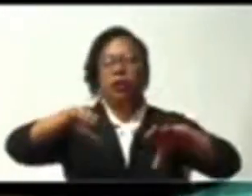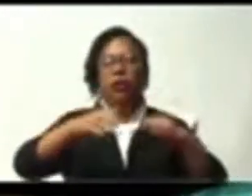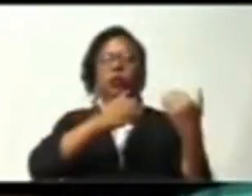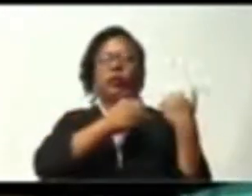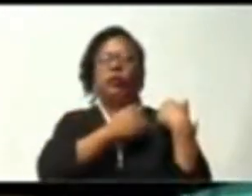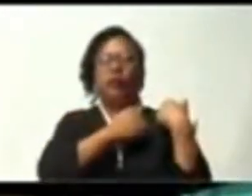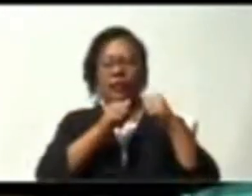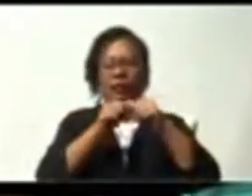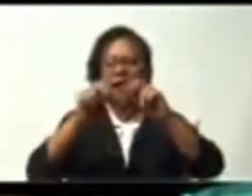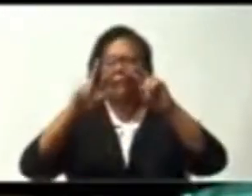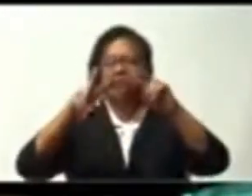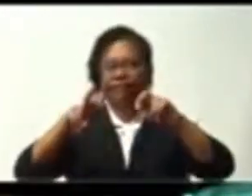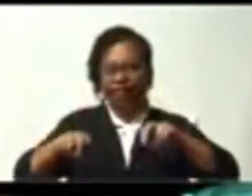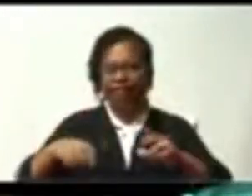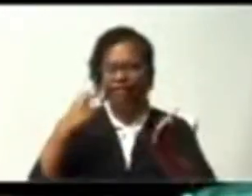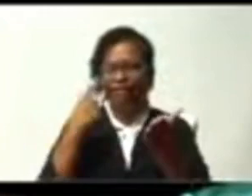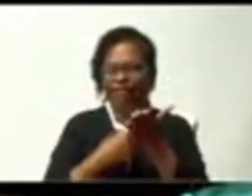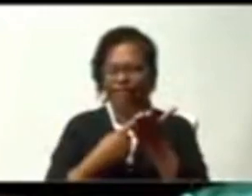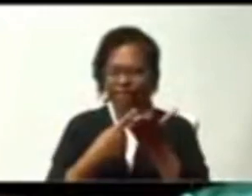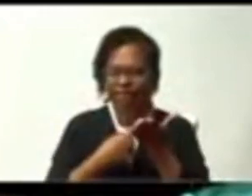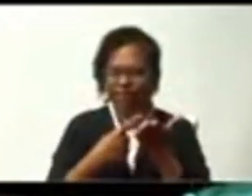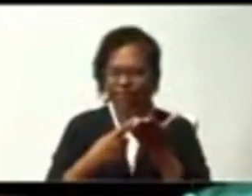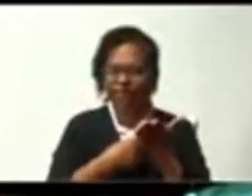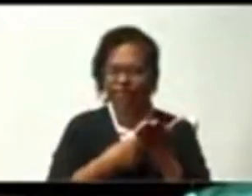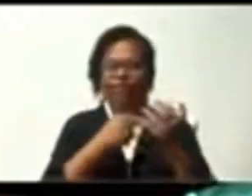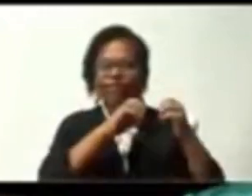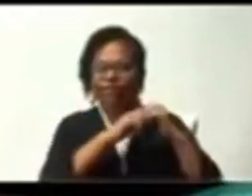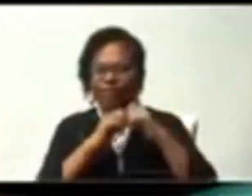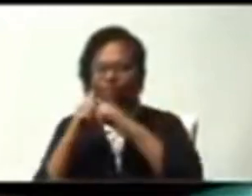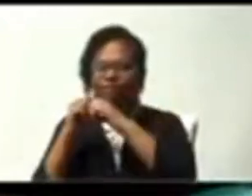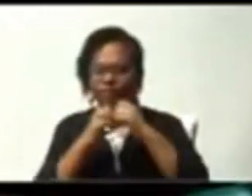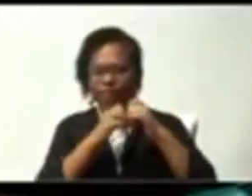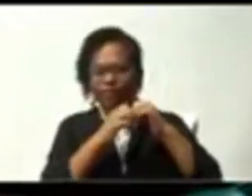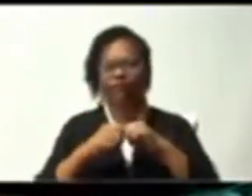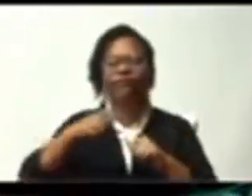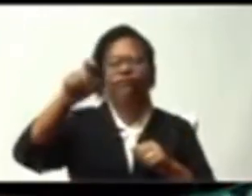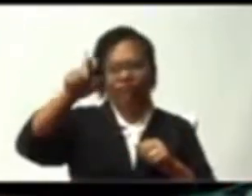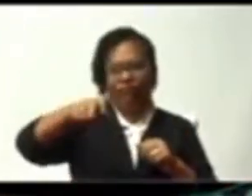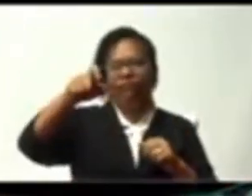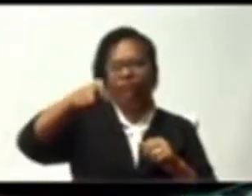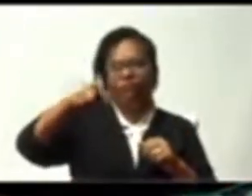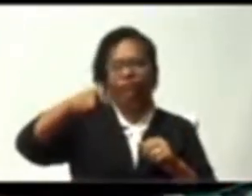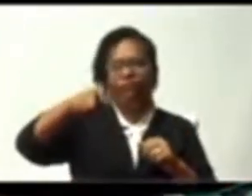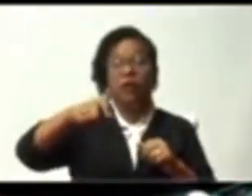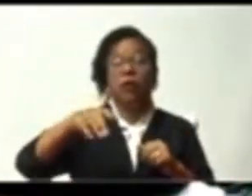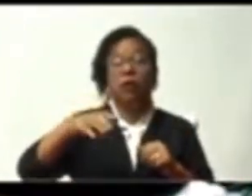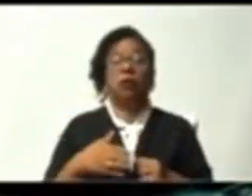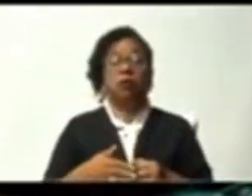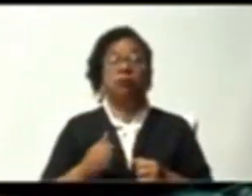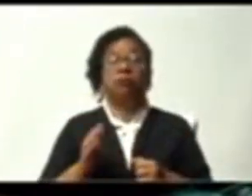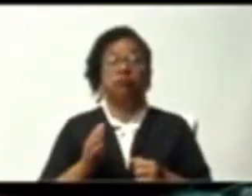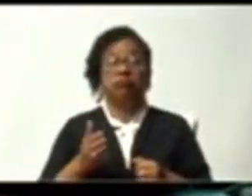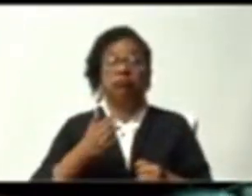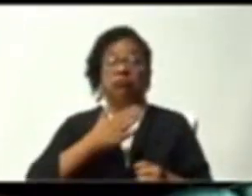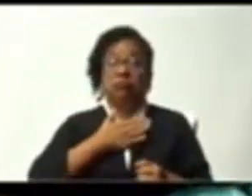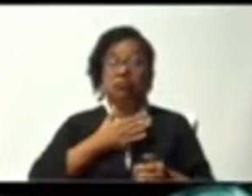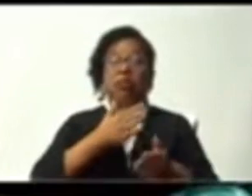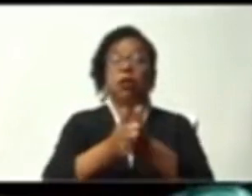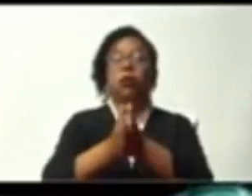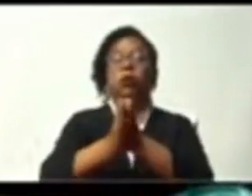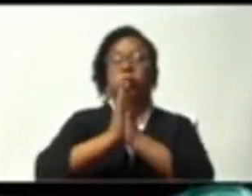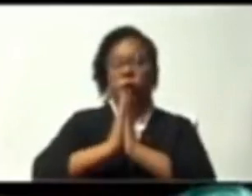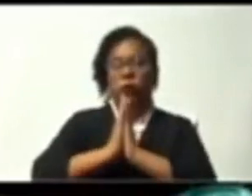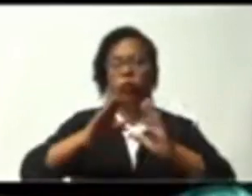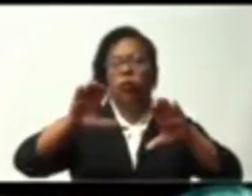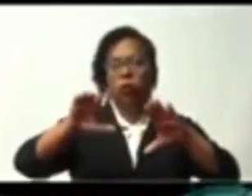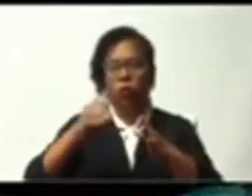de consenso, de debate entre los diputados y diputadas de esta bancada. Esta es mi solicitud en nombre del bloque